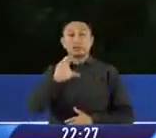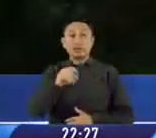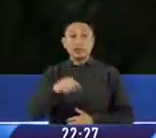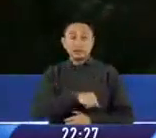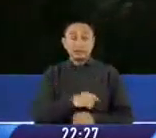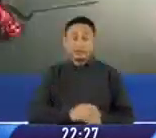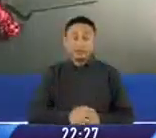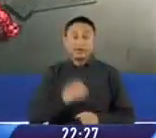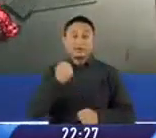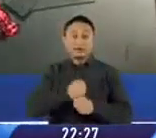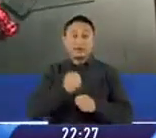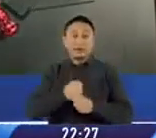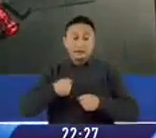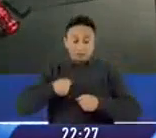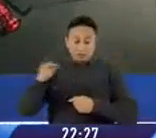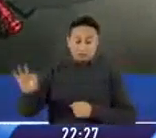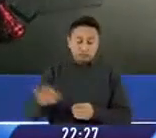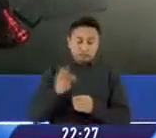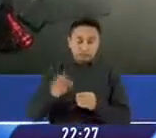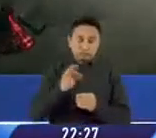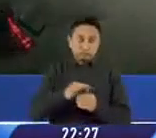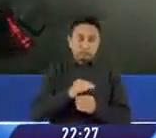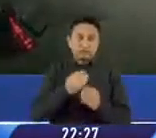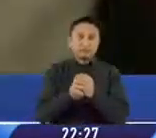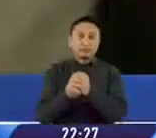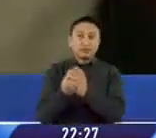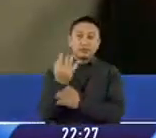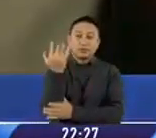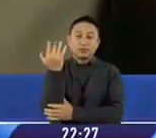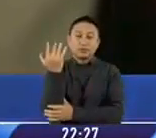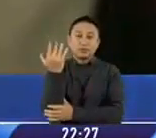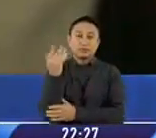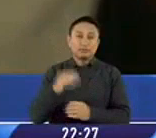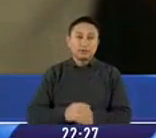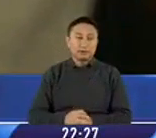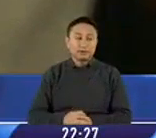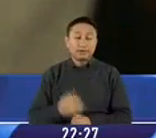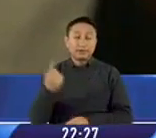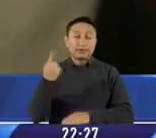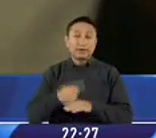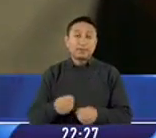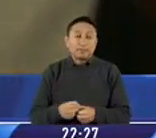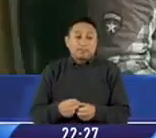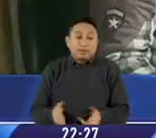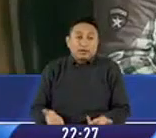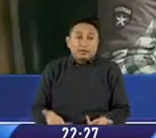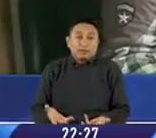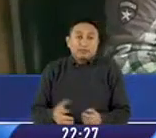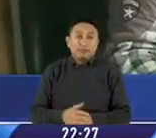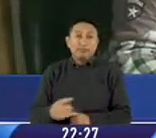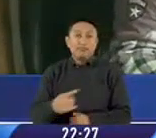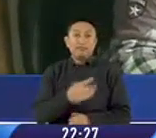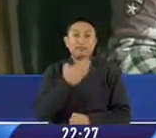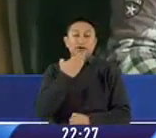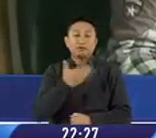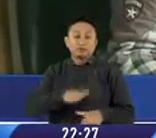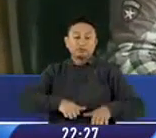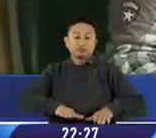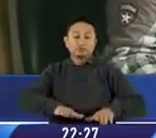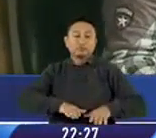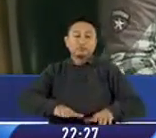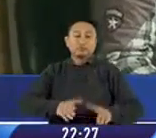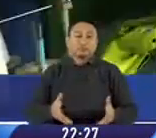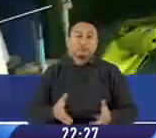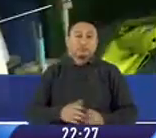costurera de profesión, encendió una vela en su taller. Dijo que es un día perdido de trabajo, pues las máquinas que utiliza necesitan